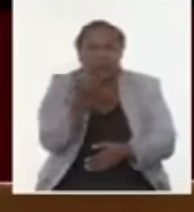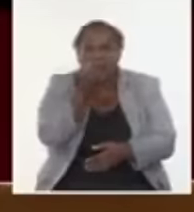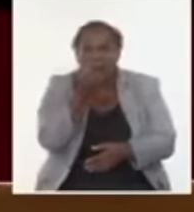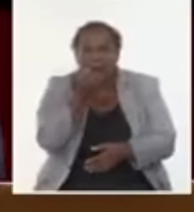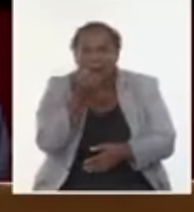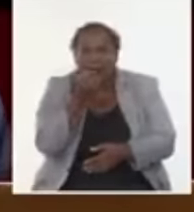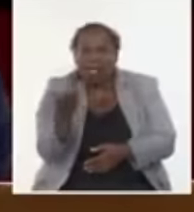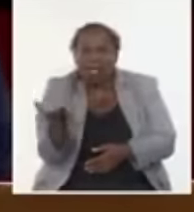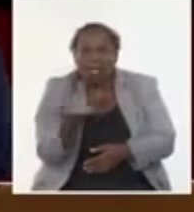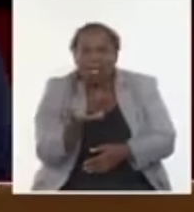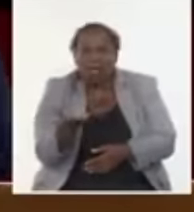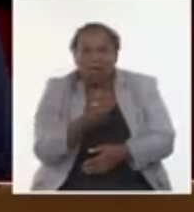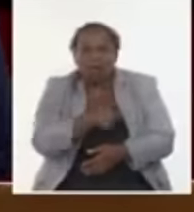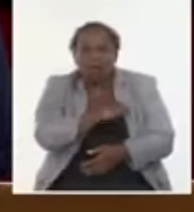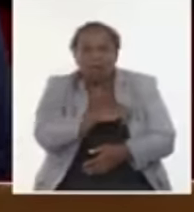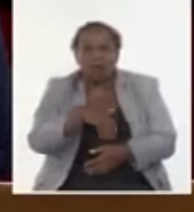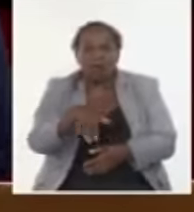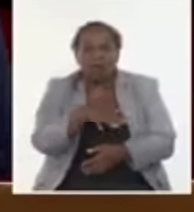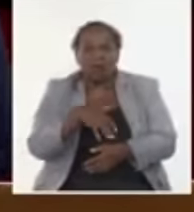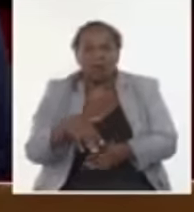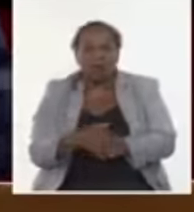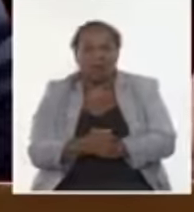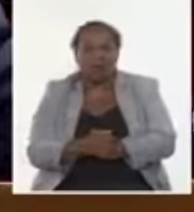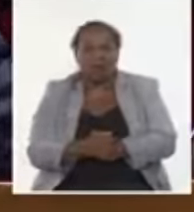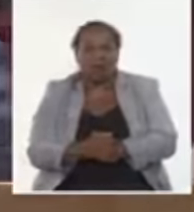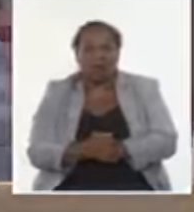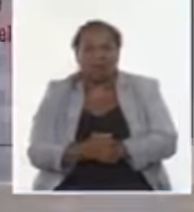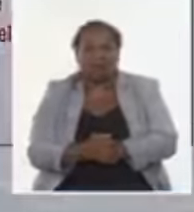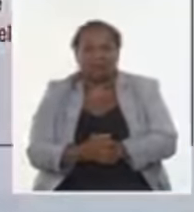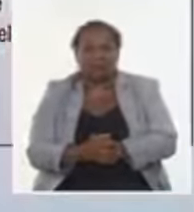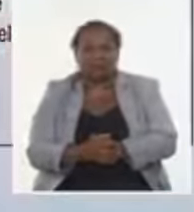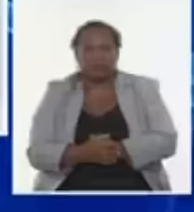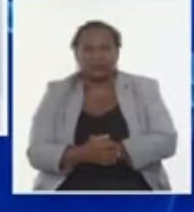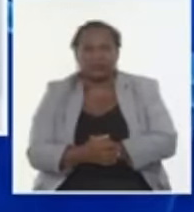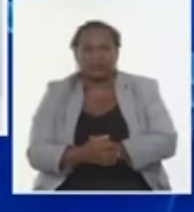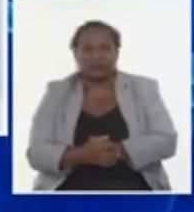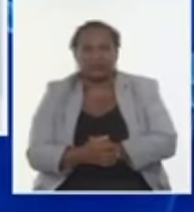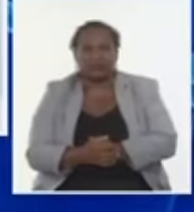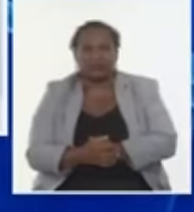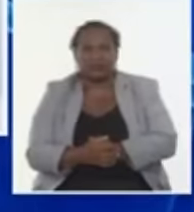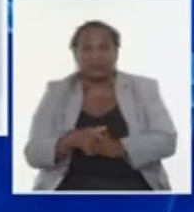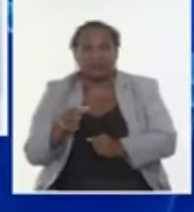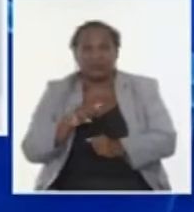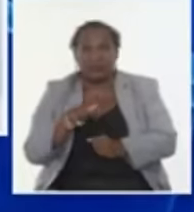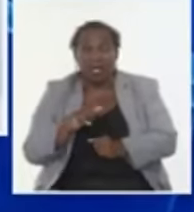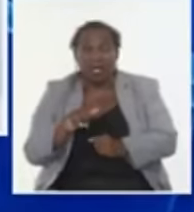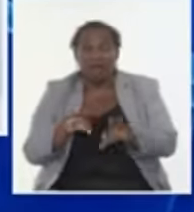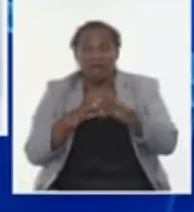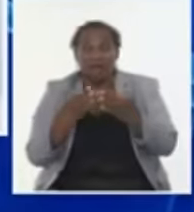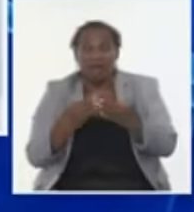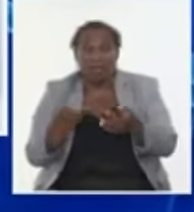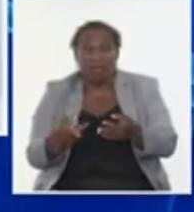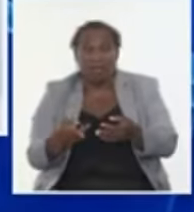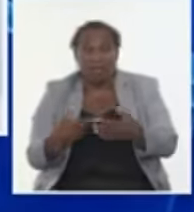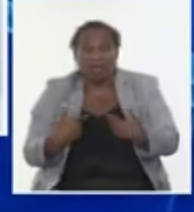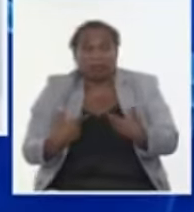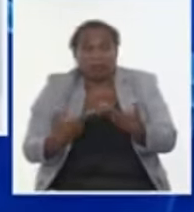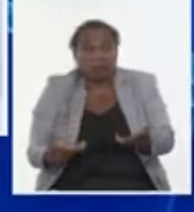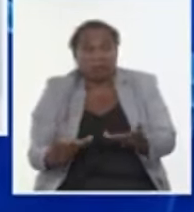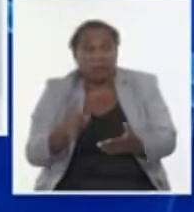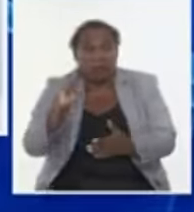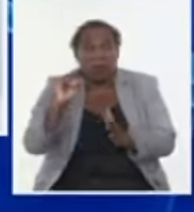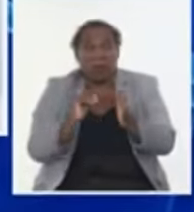barata para el pueblo. Y para el autoconsumo familiar están dispuestos